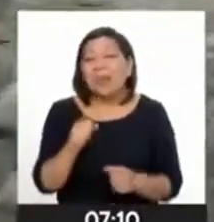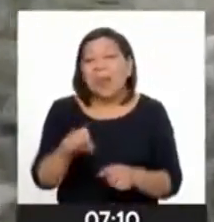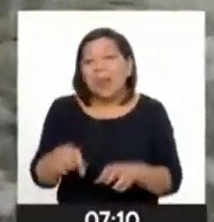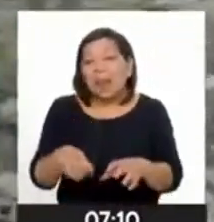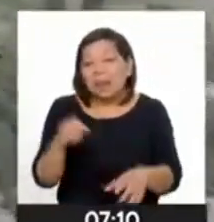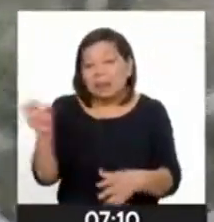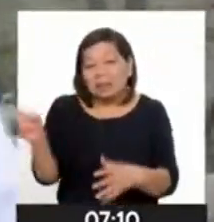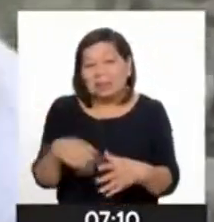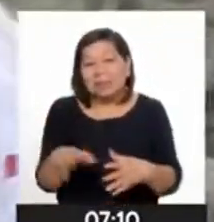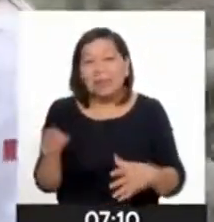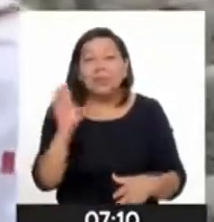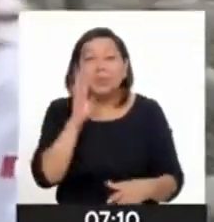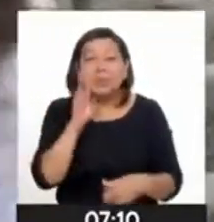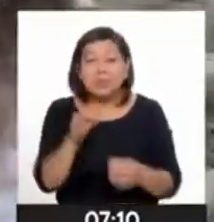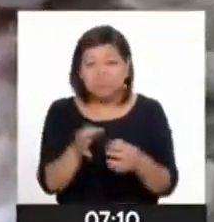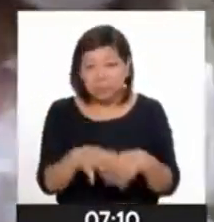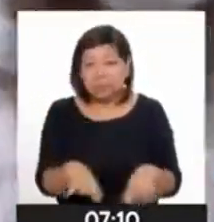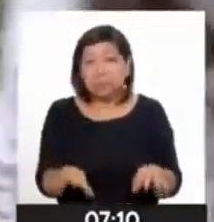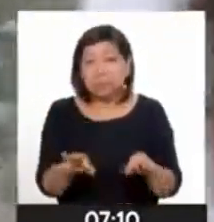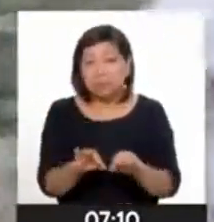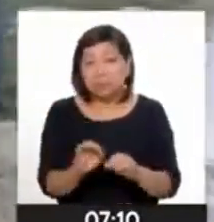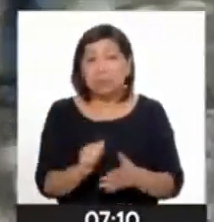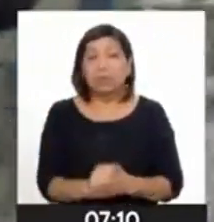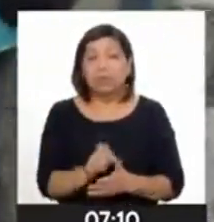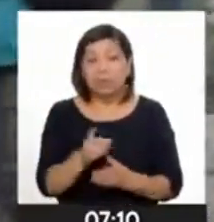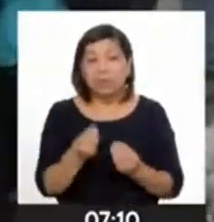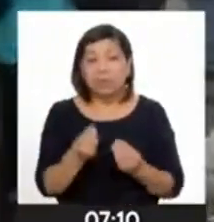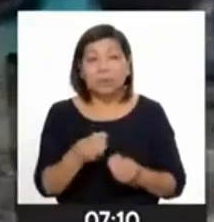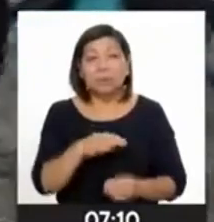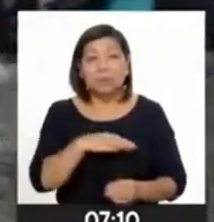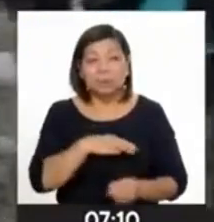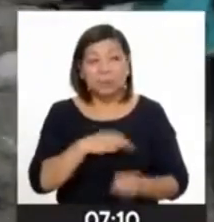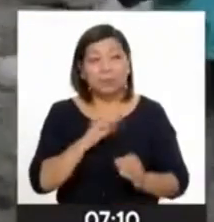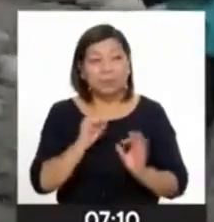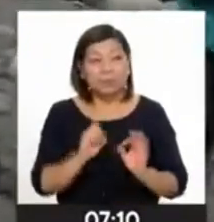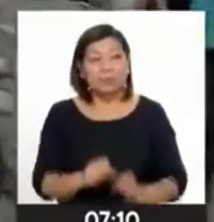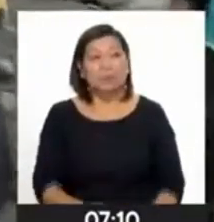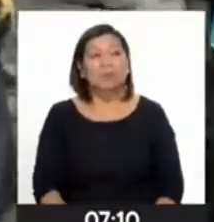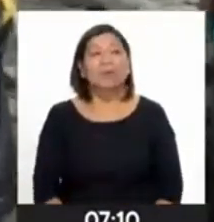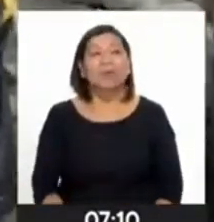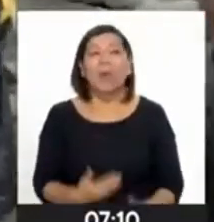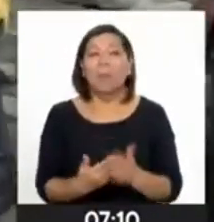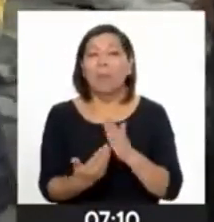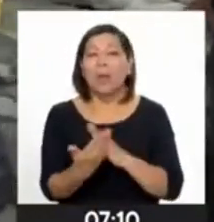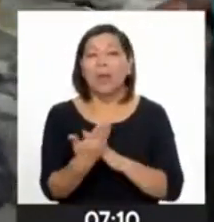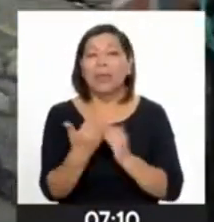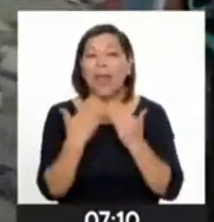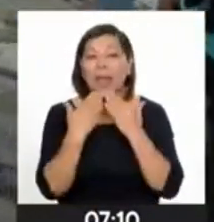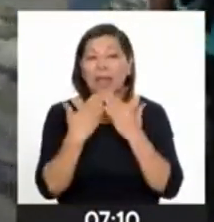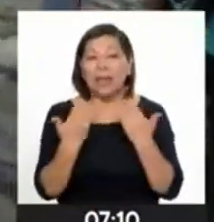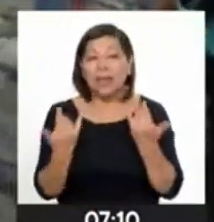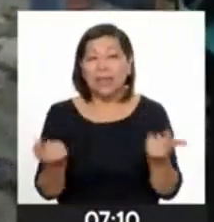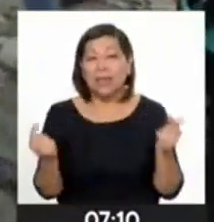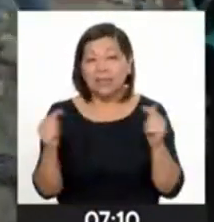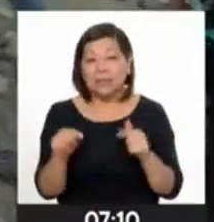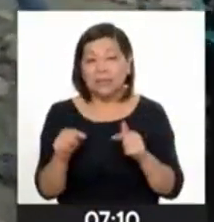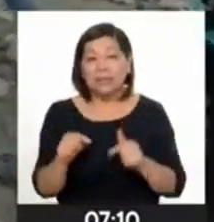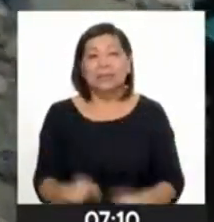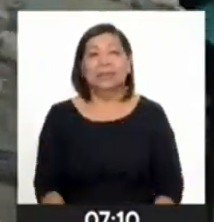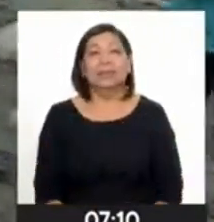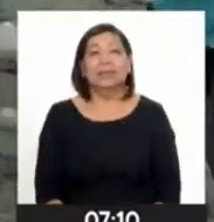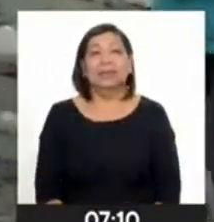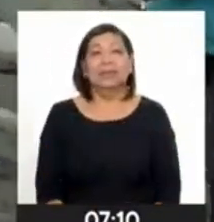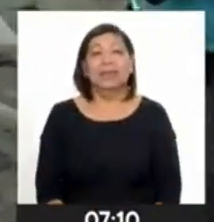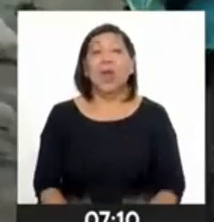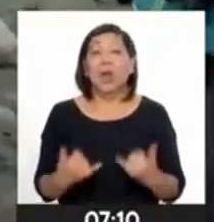porque es una actividad muy importante, sobre todo para tomar conciencia. Usted como ministra le está dando ejemplo. Buenos días, gracias por estar aquí. Efectivamente, hoy